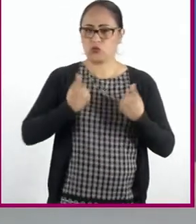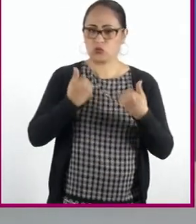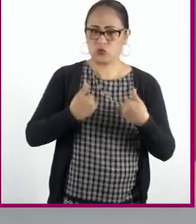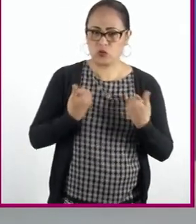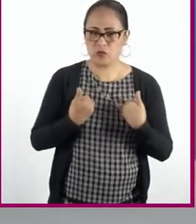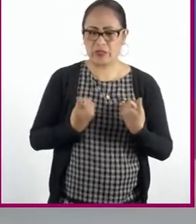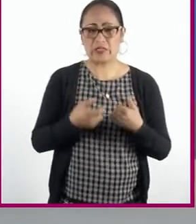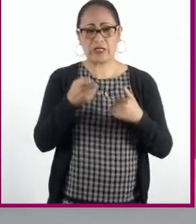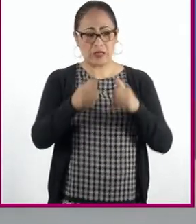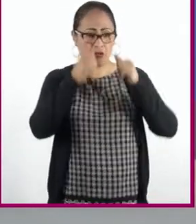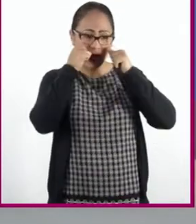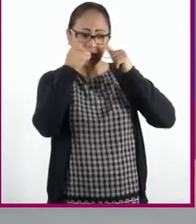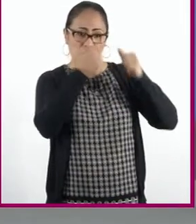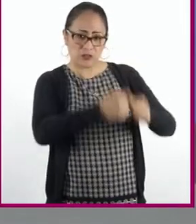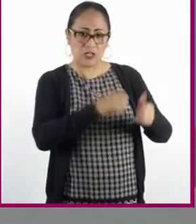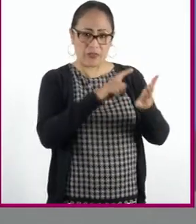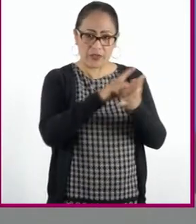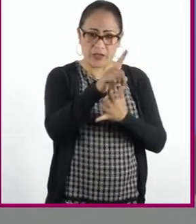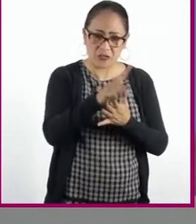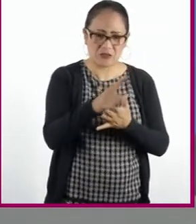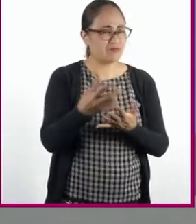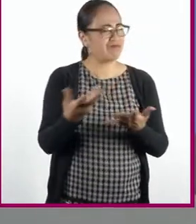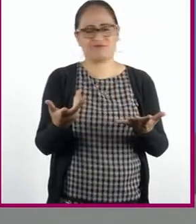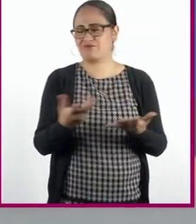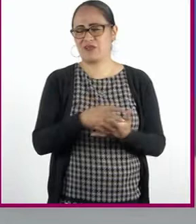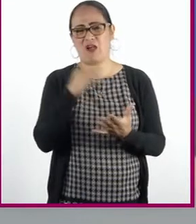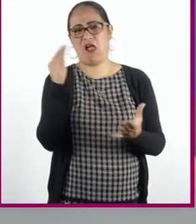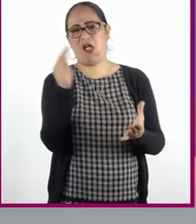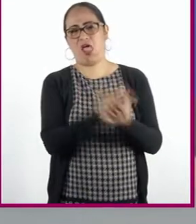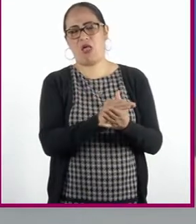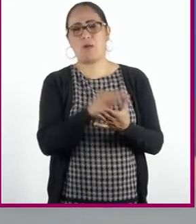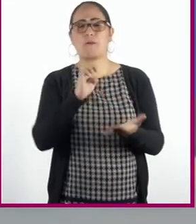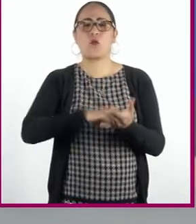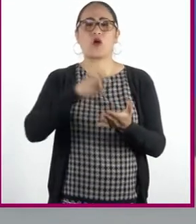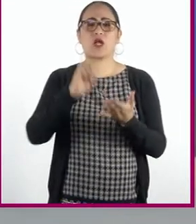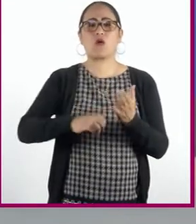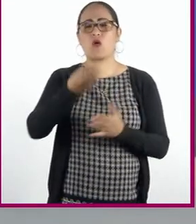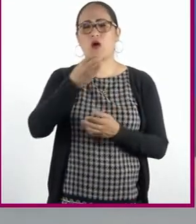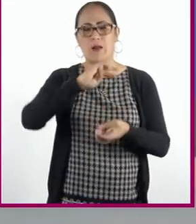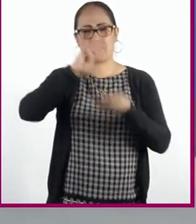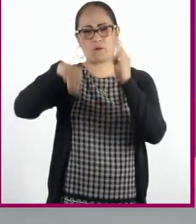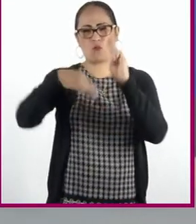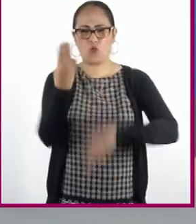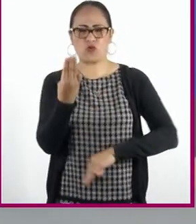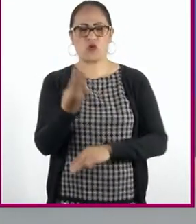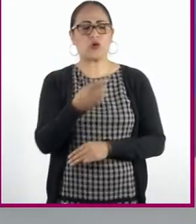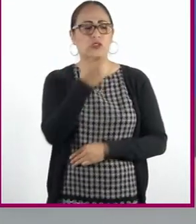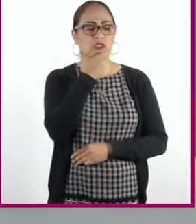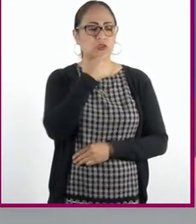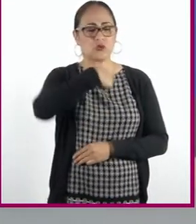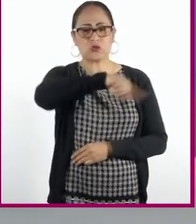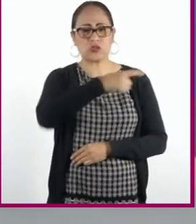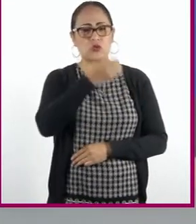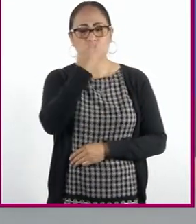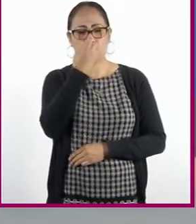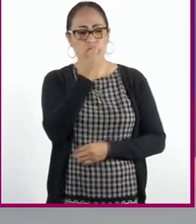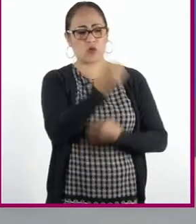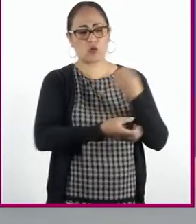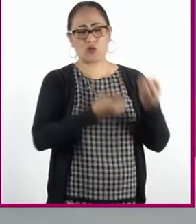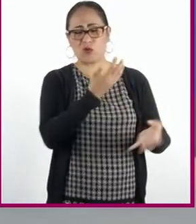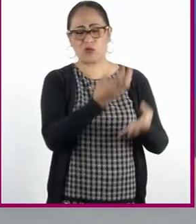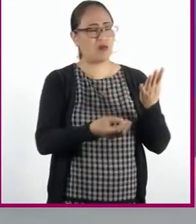de desatención a sus derechos. Por ejemplo, la alimentación infantil en el mundo es un problema grave. En el